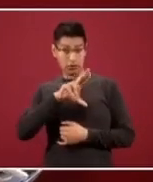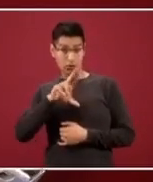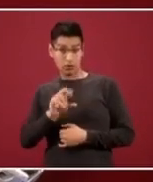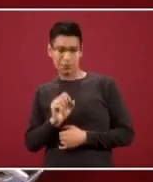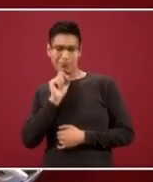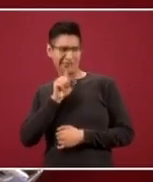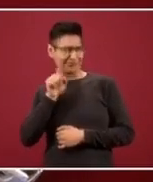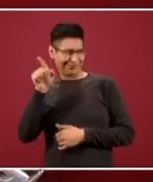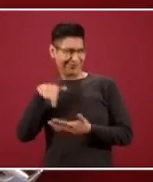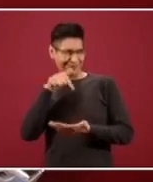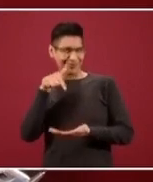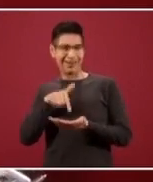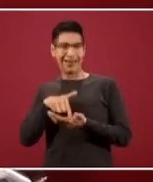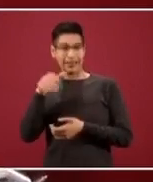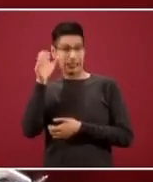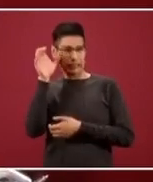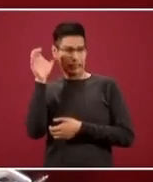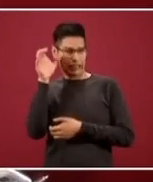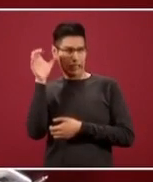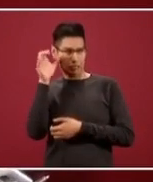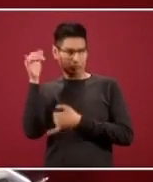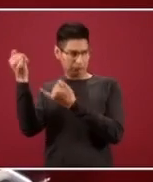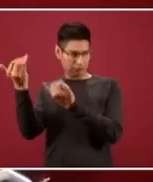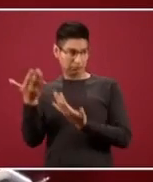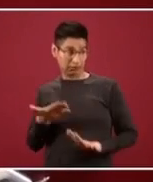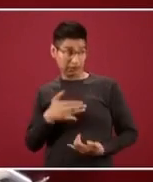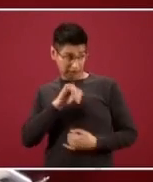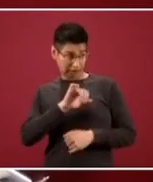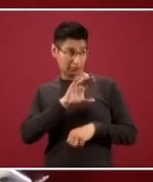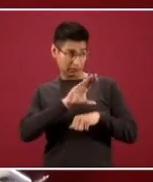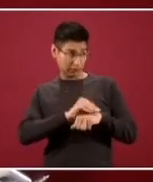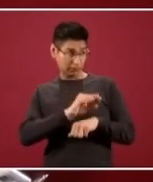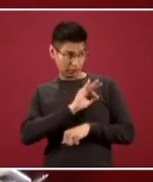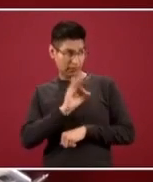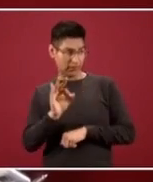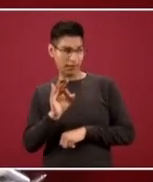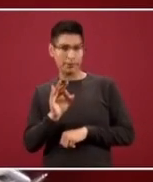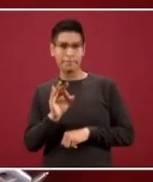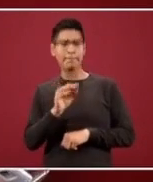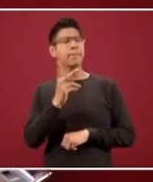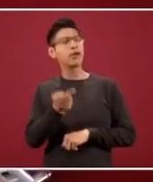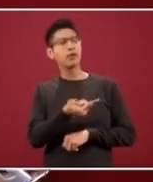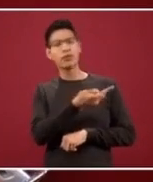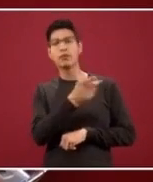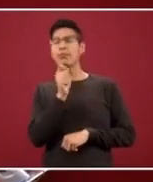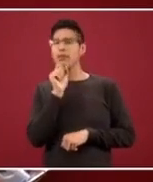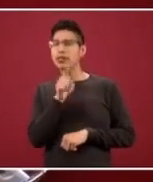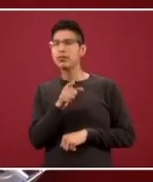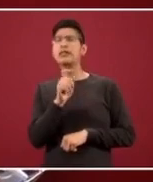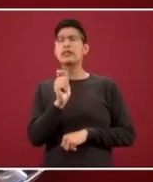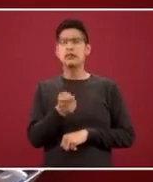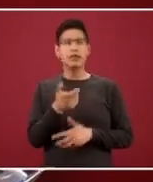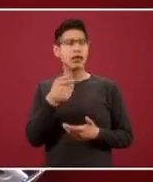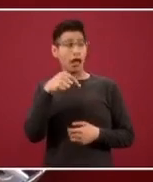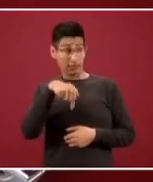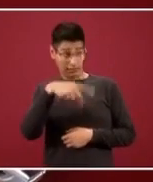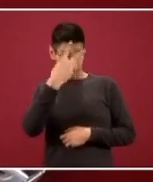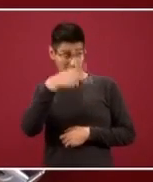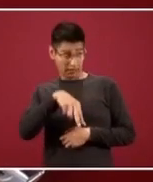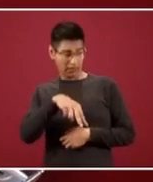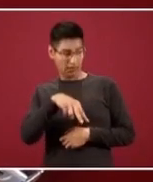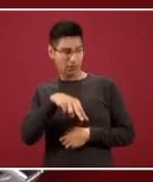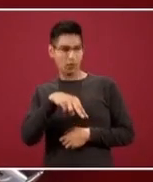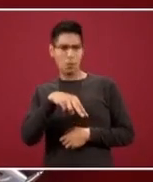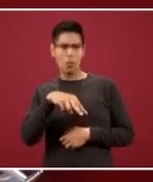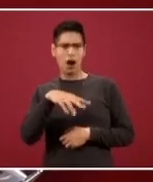de China. Preguntarles exactamente si va a haber también en México